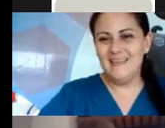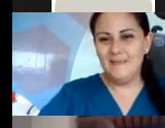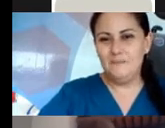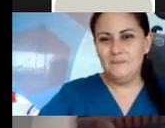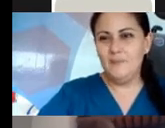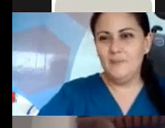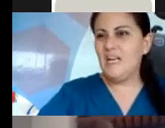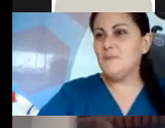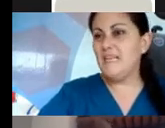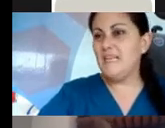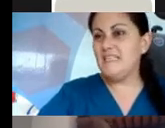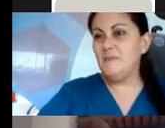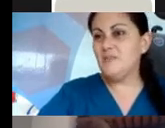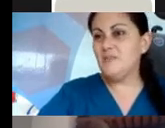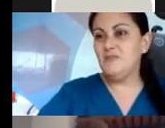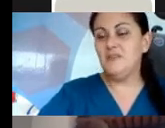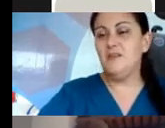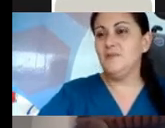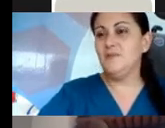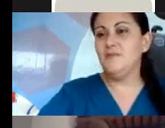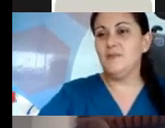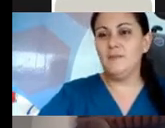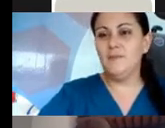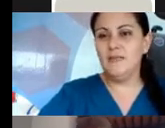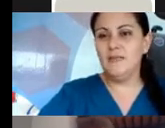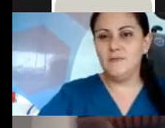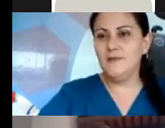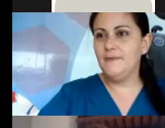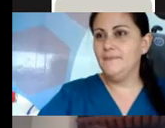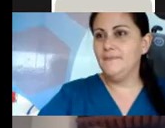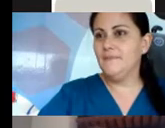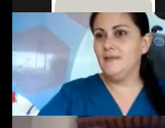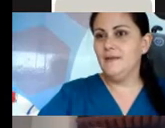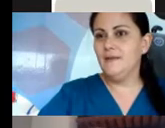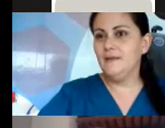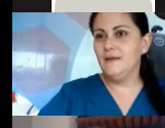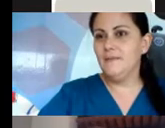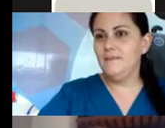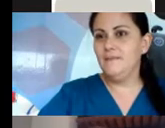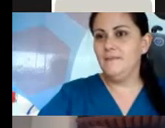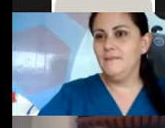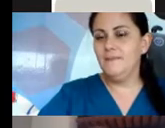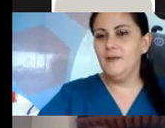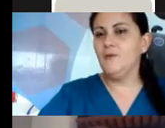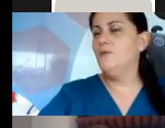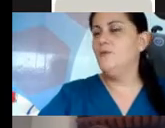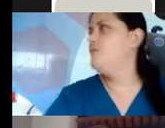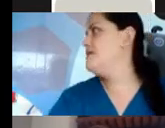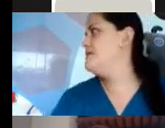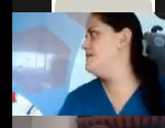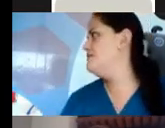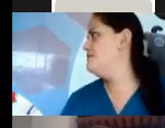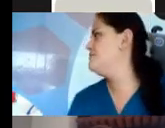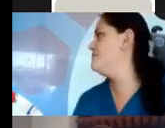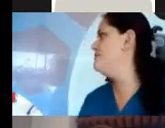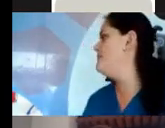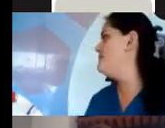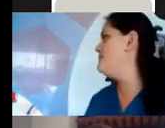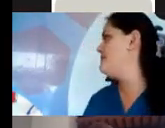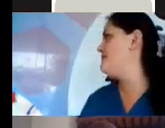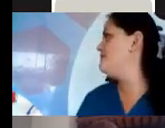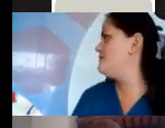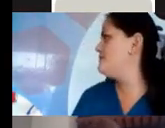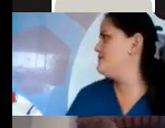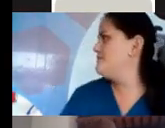muy estables. Se utiliza mucho este tipo de apoyacabezas con las alas regulables. Yo puedo dejar una abierta, una